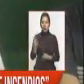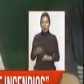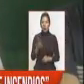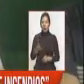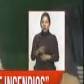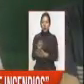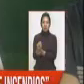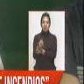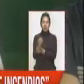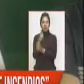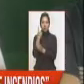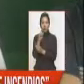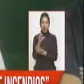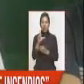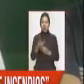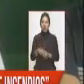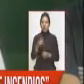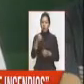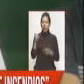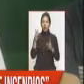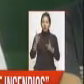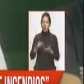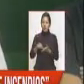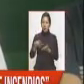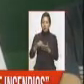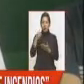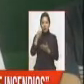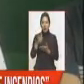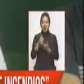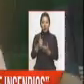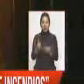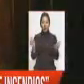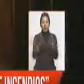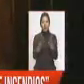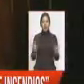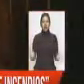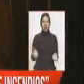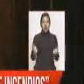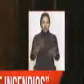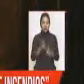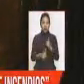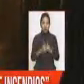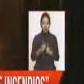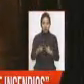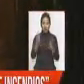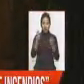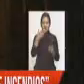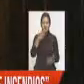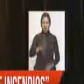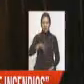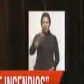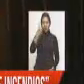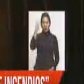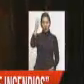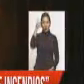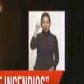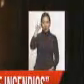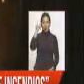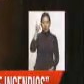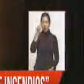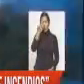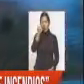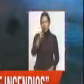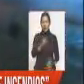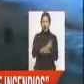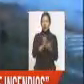útiles a las posiciones de los que buscan este enfrentamiento, y esto está claro, que este es un accionar político para tapar